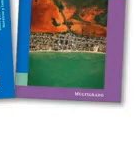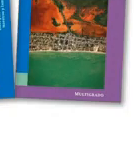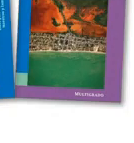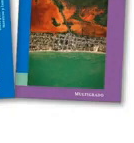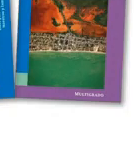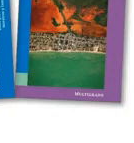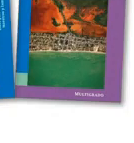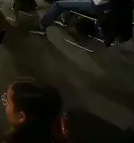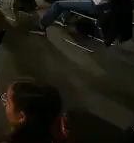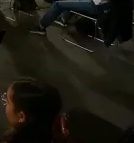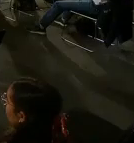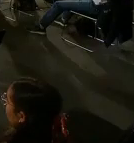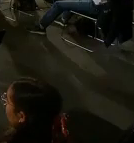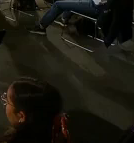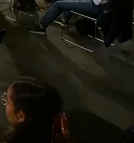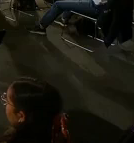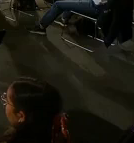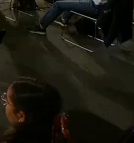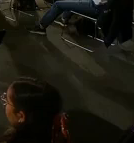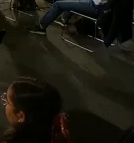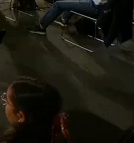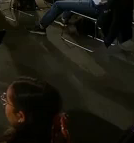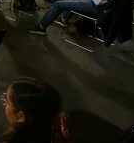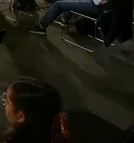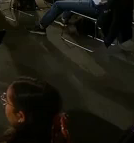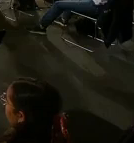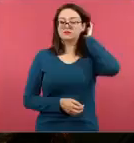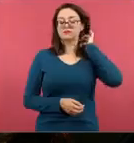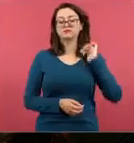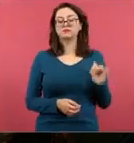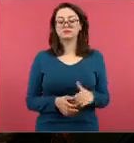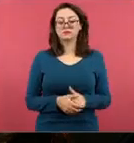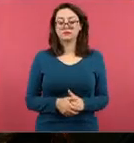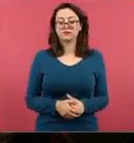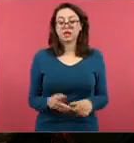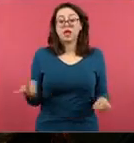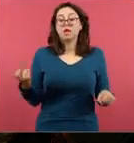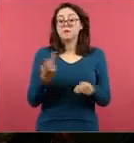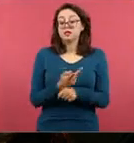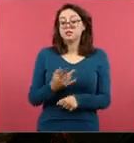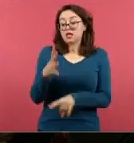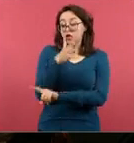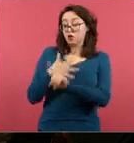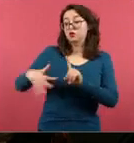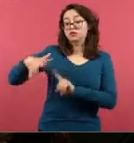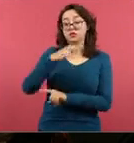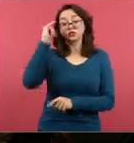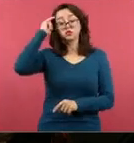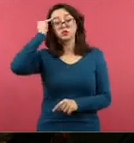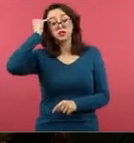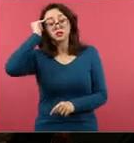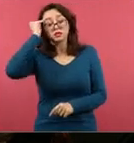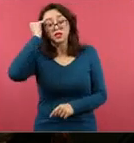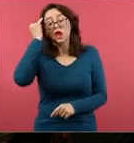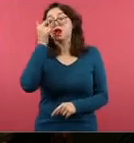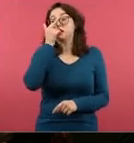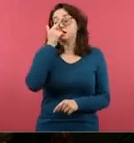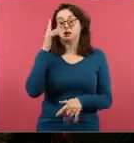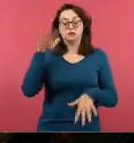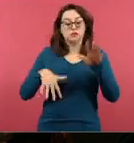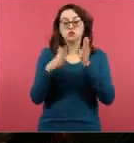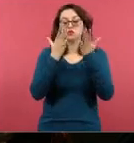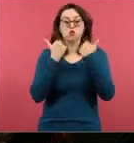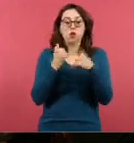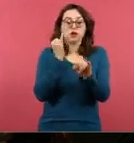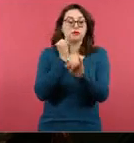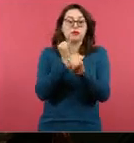por lo regular, nada más son los libros de texto gratuito y algunos libros, el rincón que tenemos en nuestras escuelas. Por otro